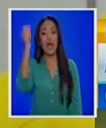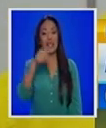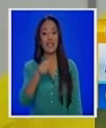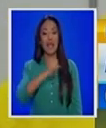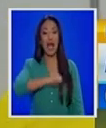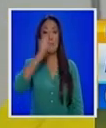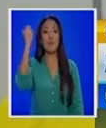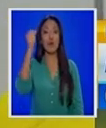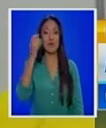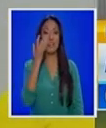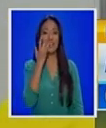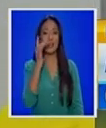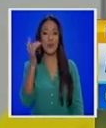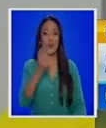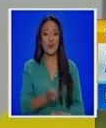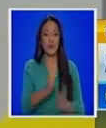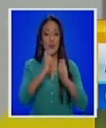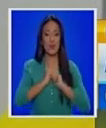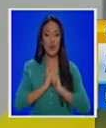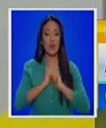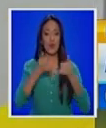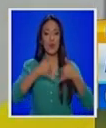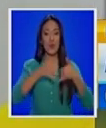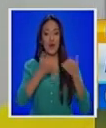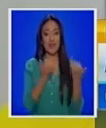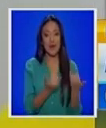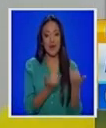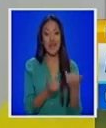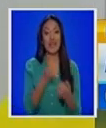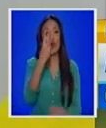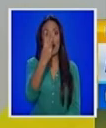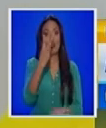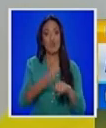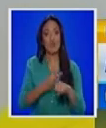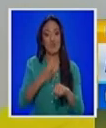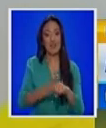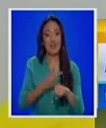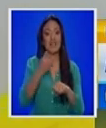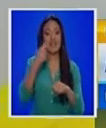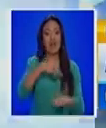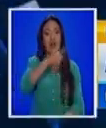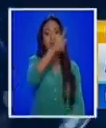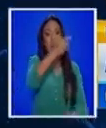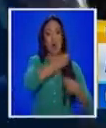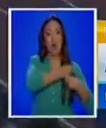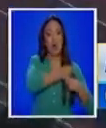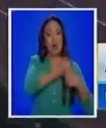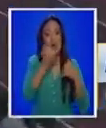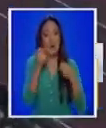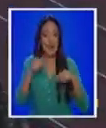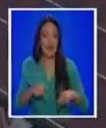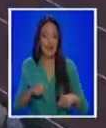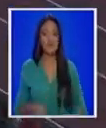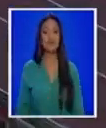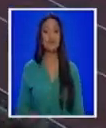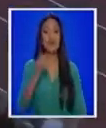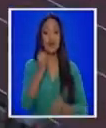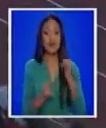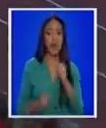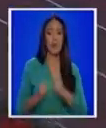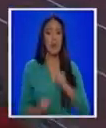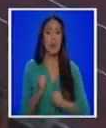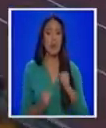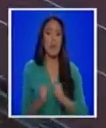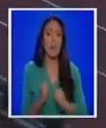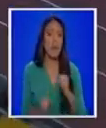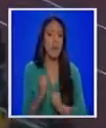campeón panamericano, campeón de los Juegos Panamericanos, ya dos veces, uno en Toronto y ahora aquí en Lima. En la final de los 100 metros